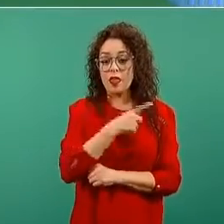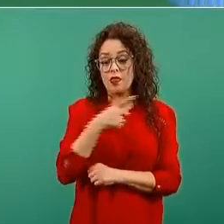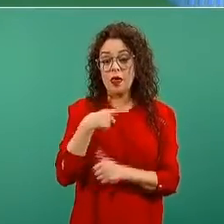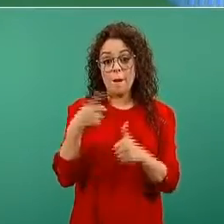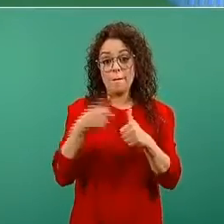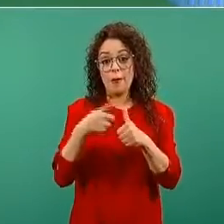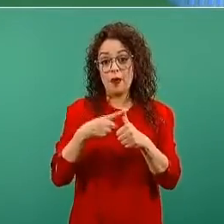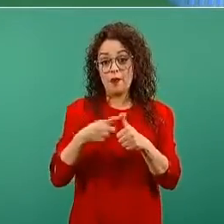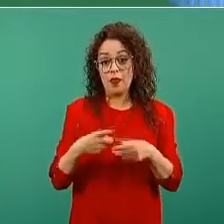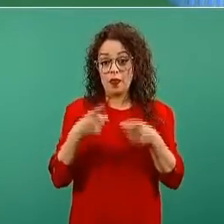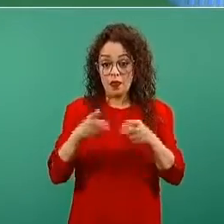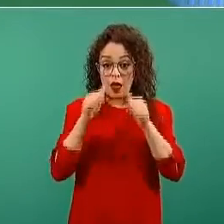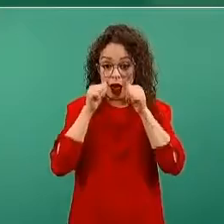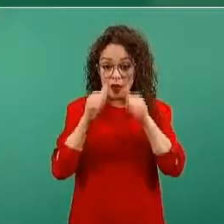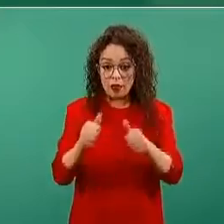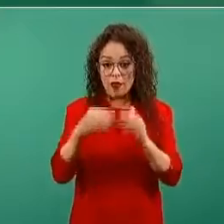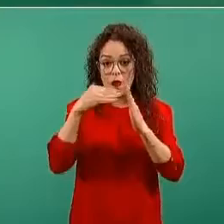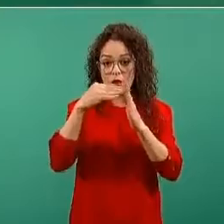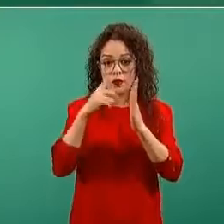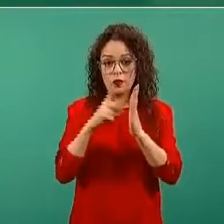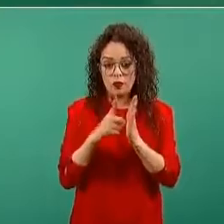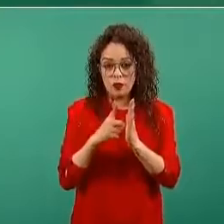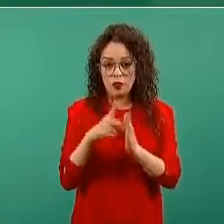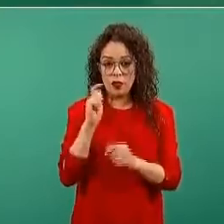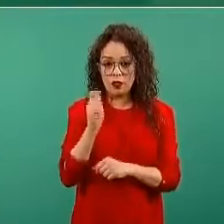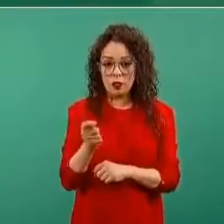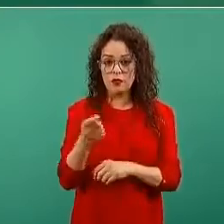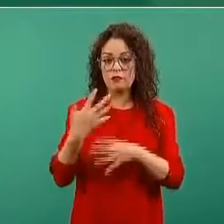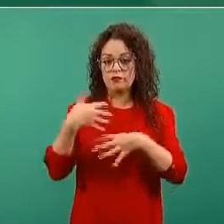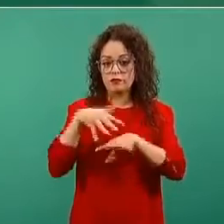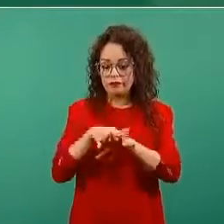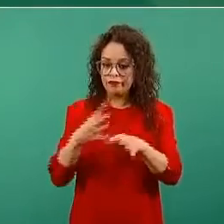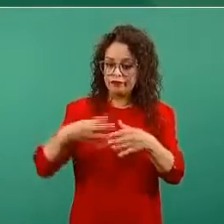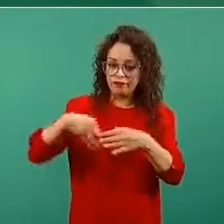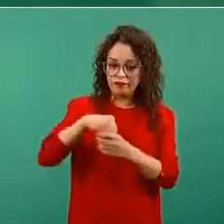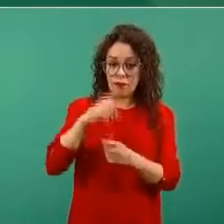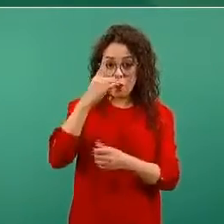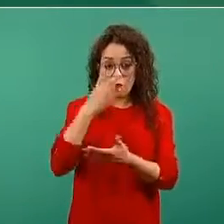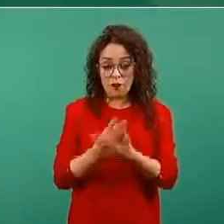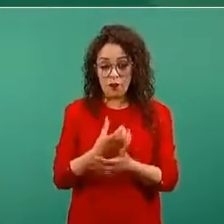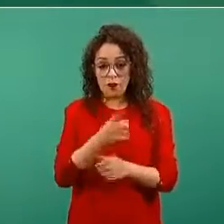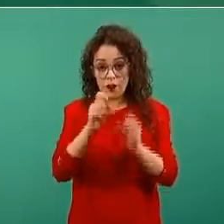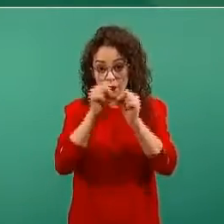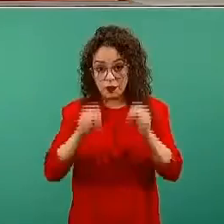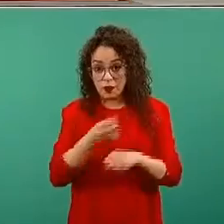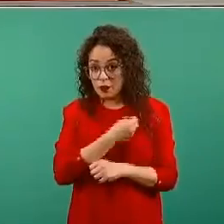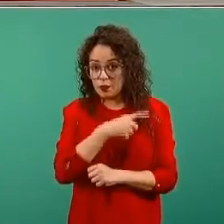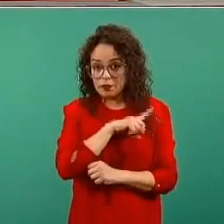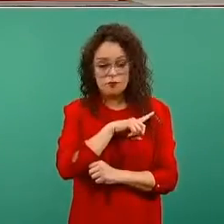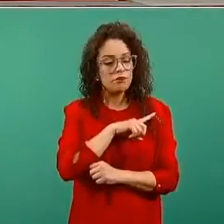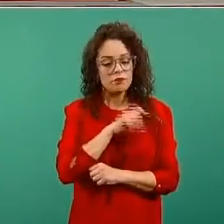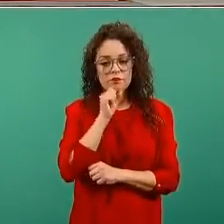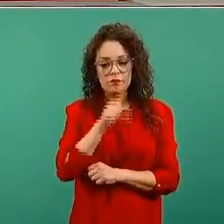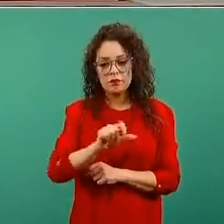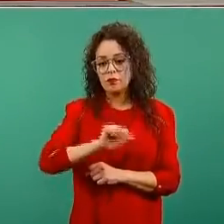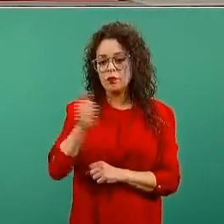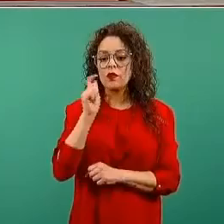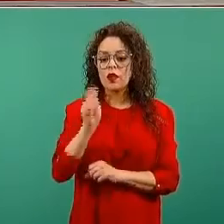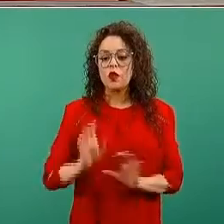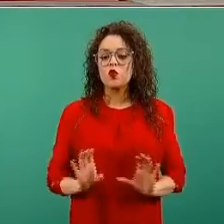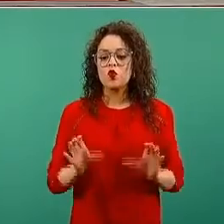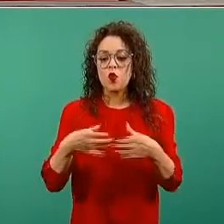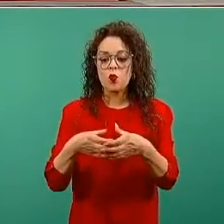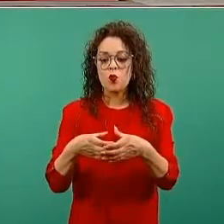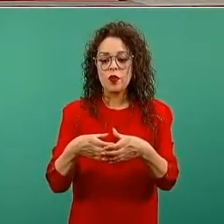salud, que es un modelo integrador, no solamente al interior de los sistemas de salud, sino en relación con las